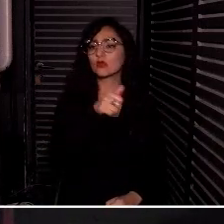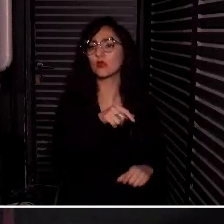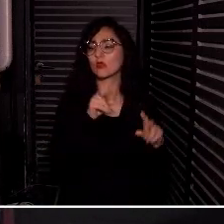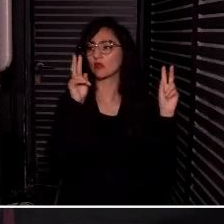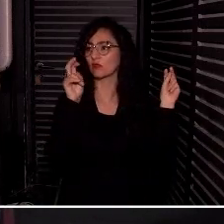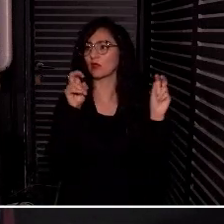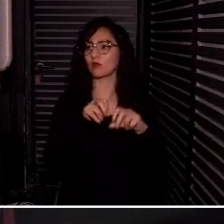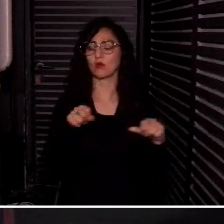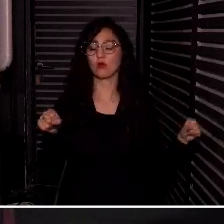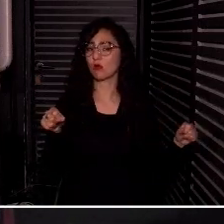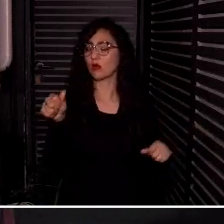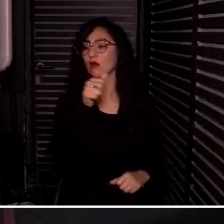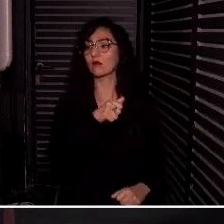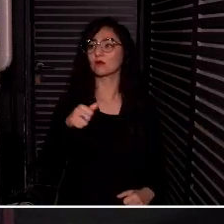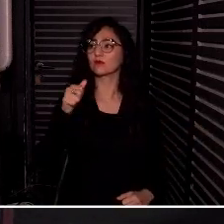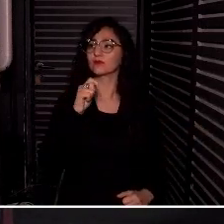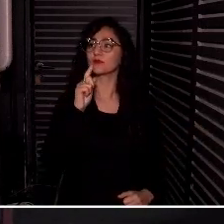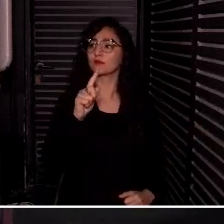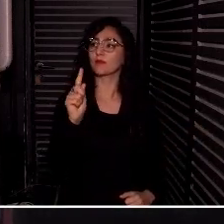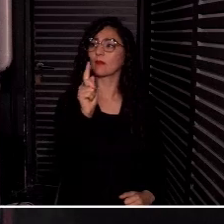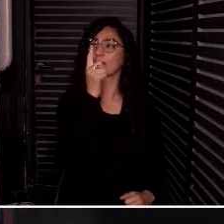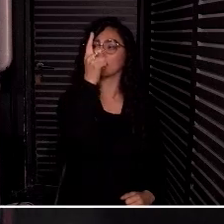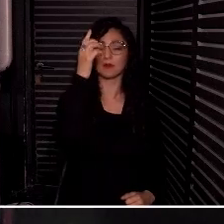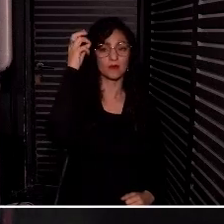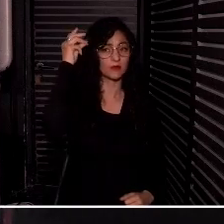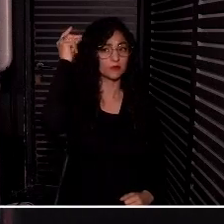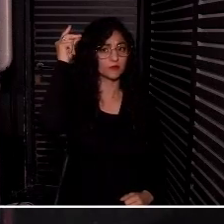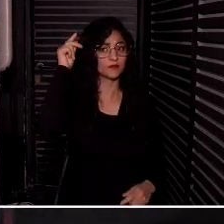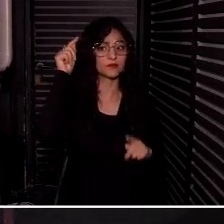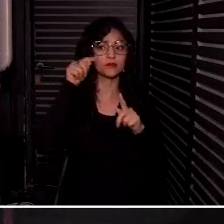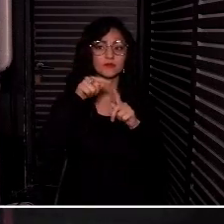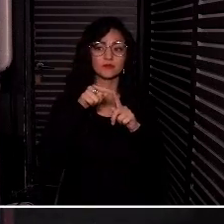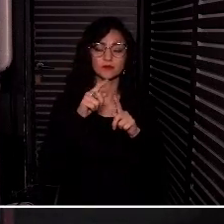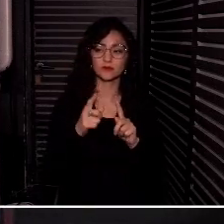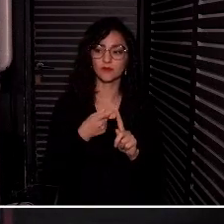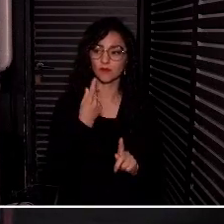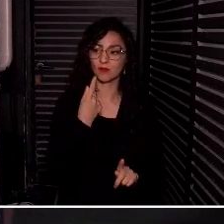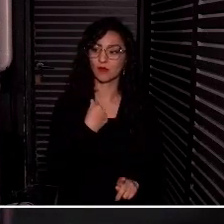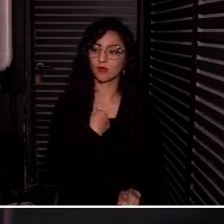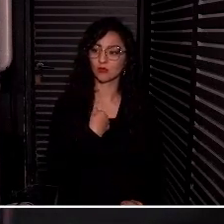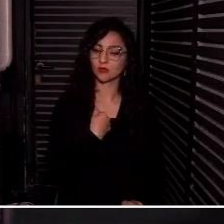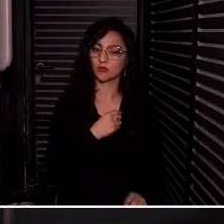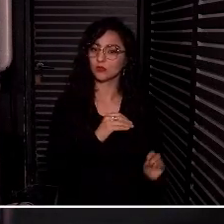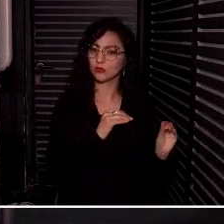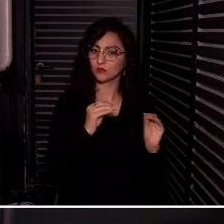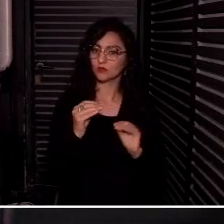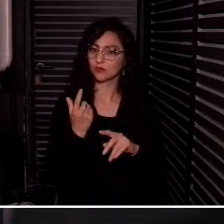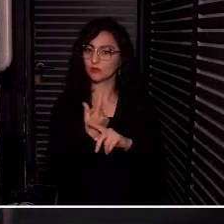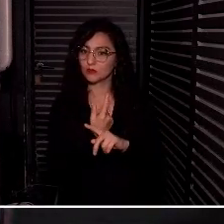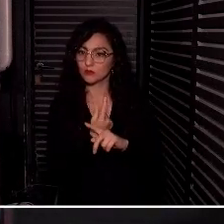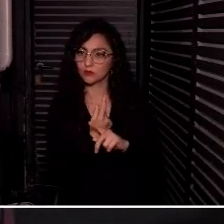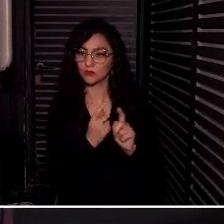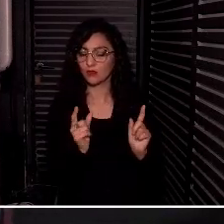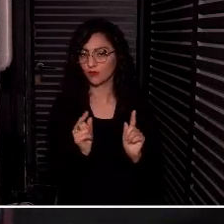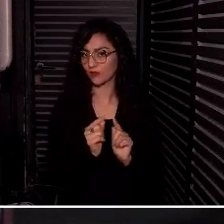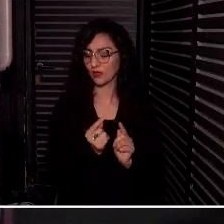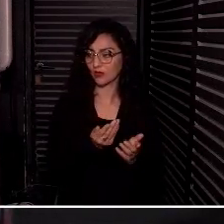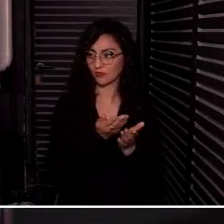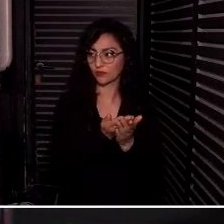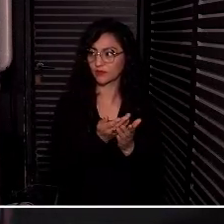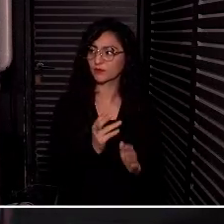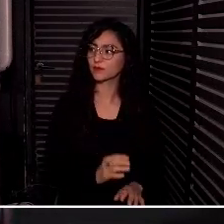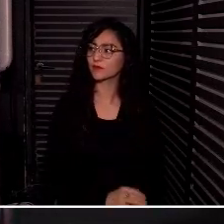que común y este yo creo que es la primera idea que que me interesa poner brevemente por cierto es